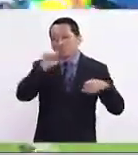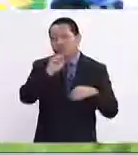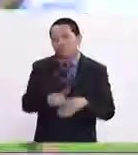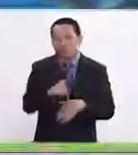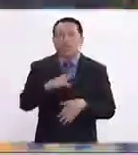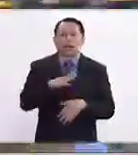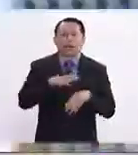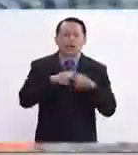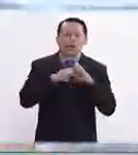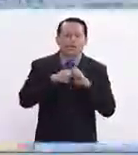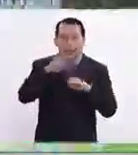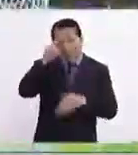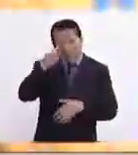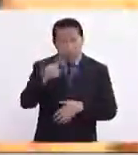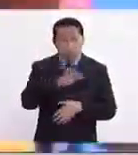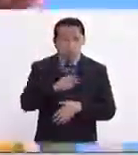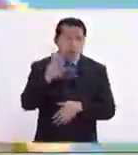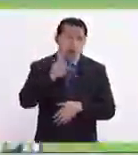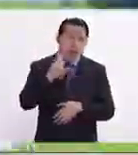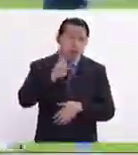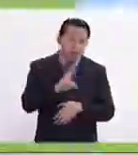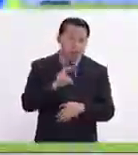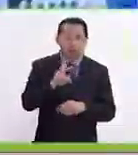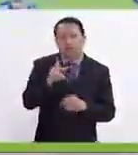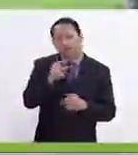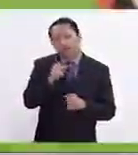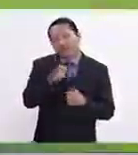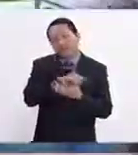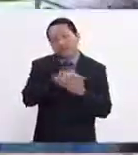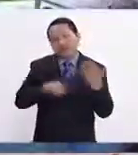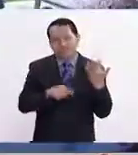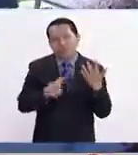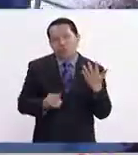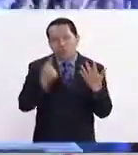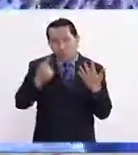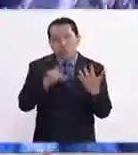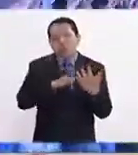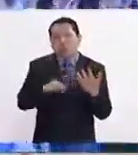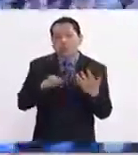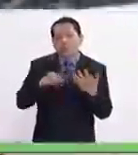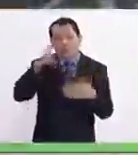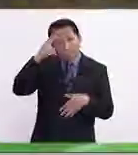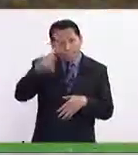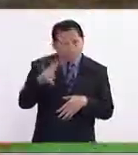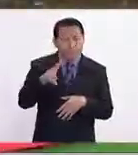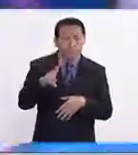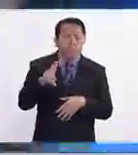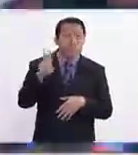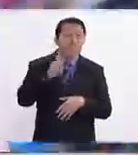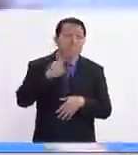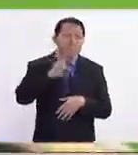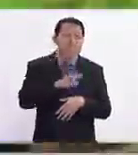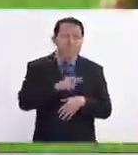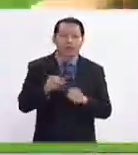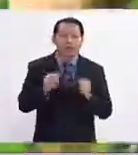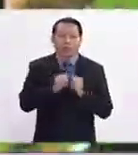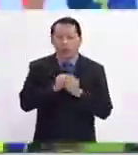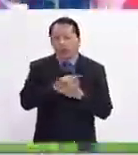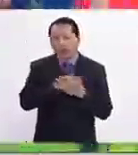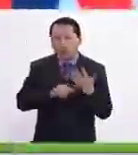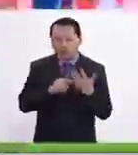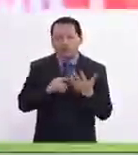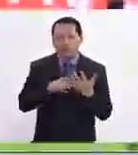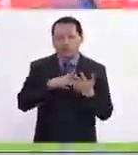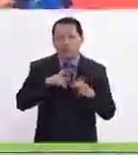que la selección mexicana estará enfrentando invariablemente a uno de ellos, en el que México aparece, deberá verse las caras con uno de los antes mencionados.